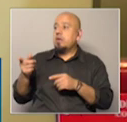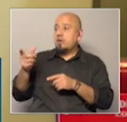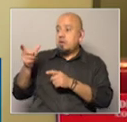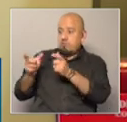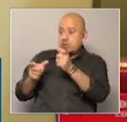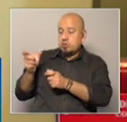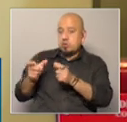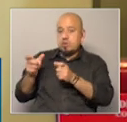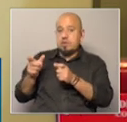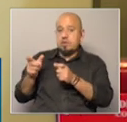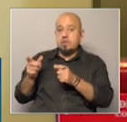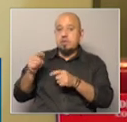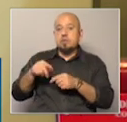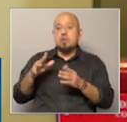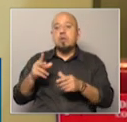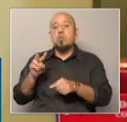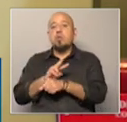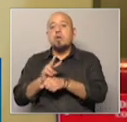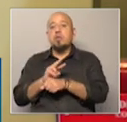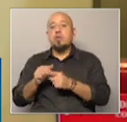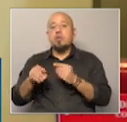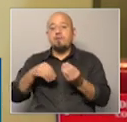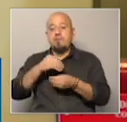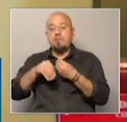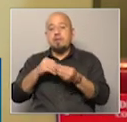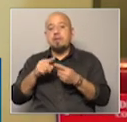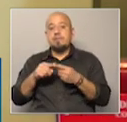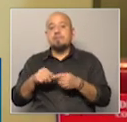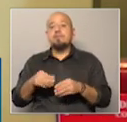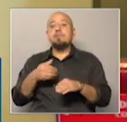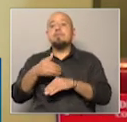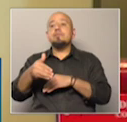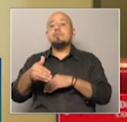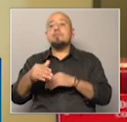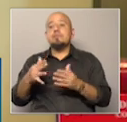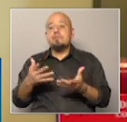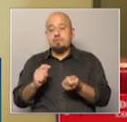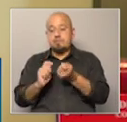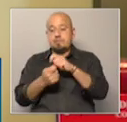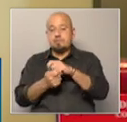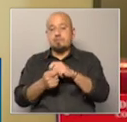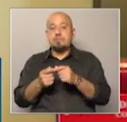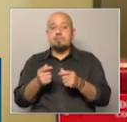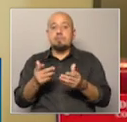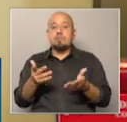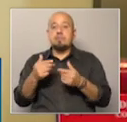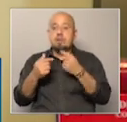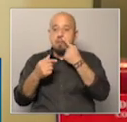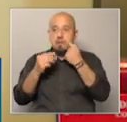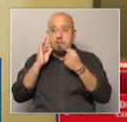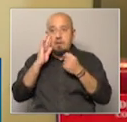de cuidados alternativos de familias de acogida luego se quiera transformar en un padre o